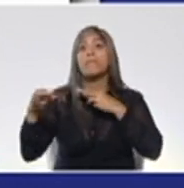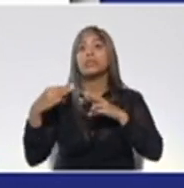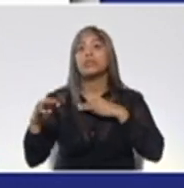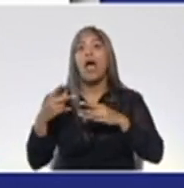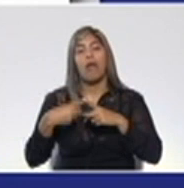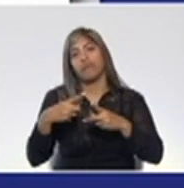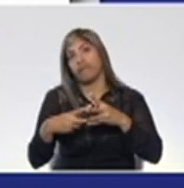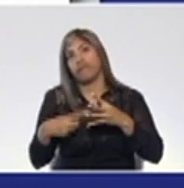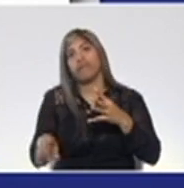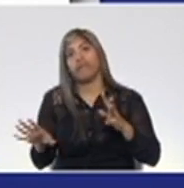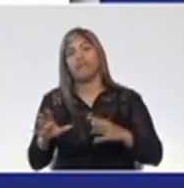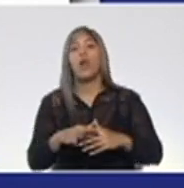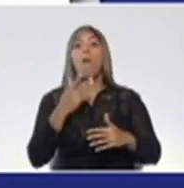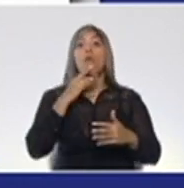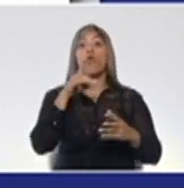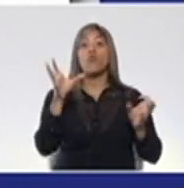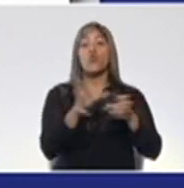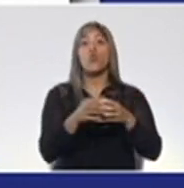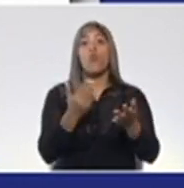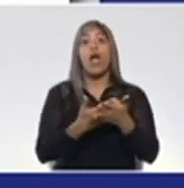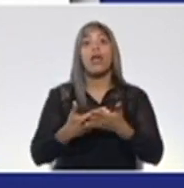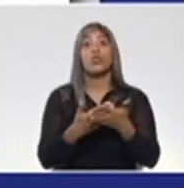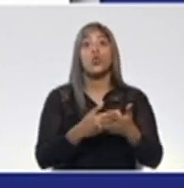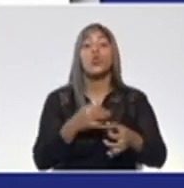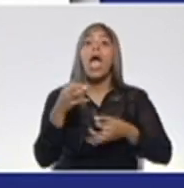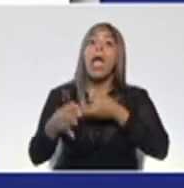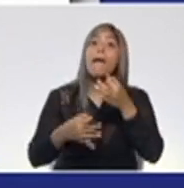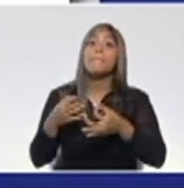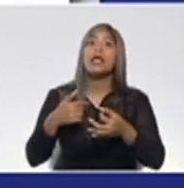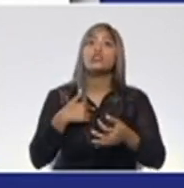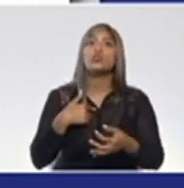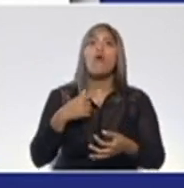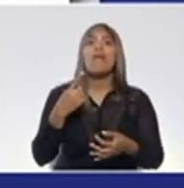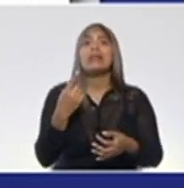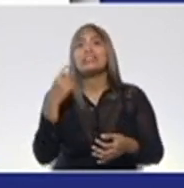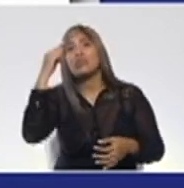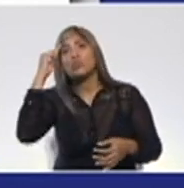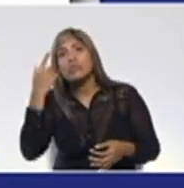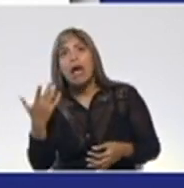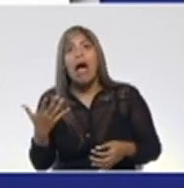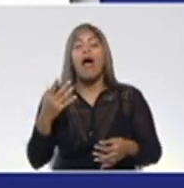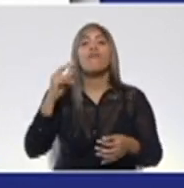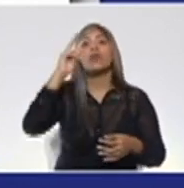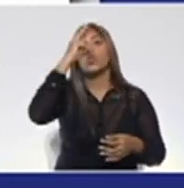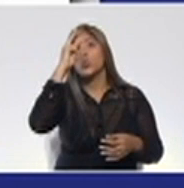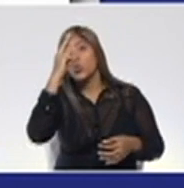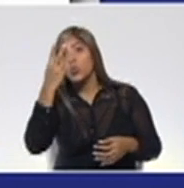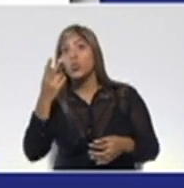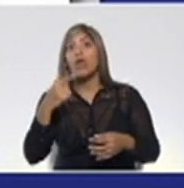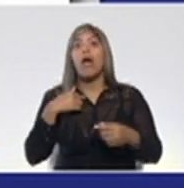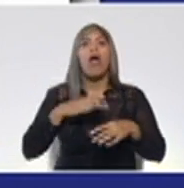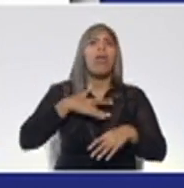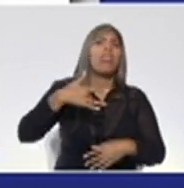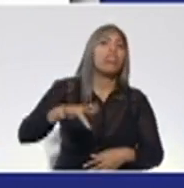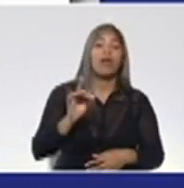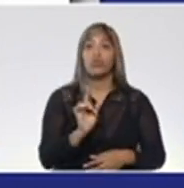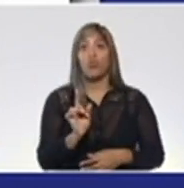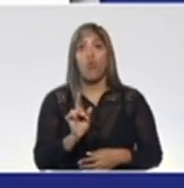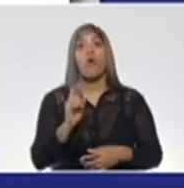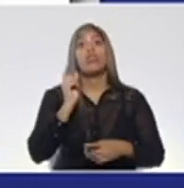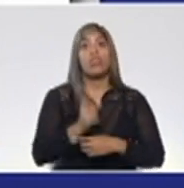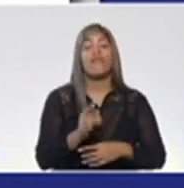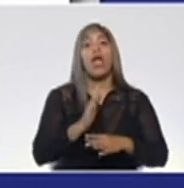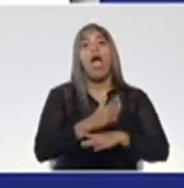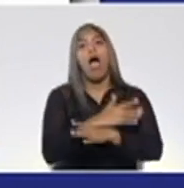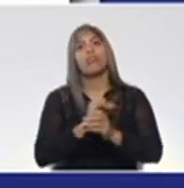tantas. En los grupos de estudio, plantear las inquietudes. No podemos quedarnos con esas lagunitas que se nos pueden estar generando en